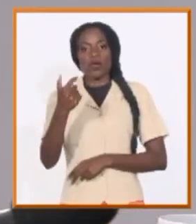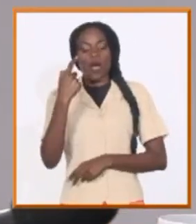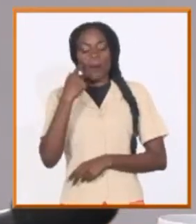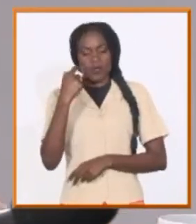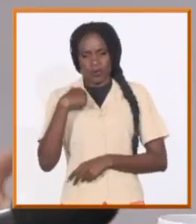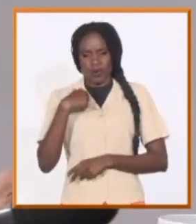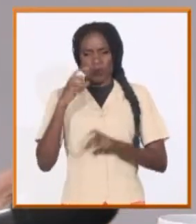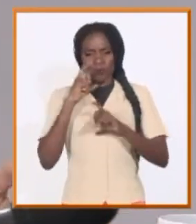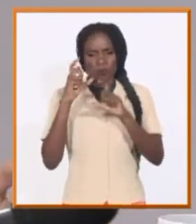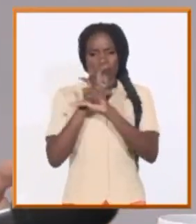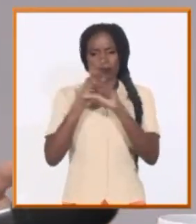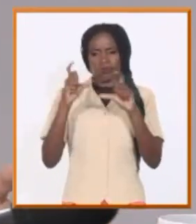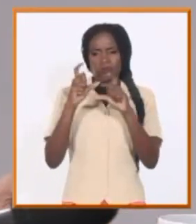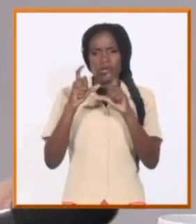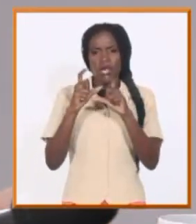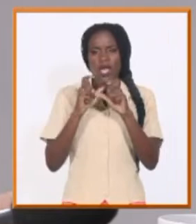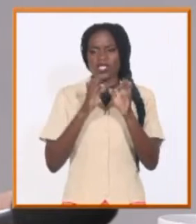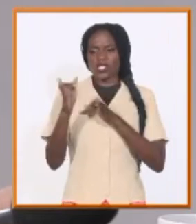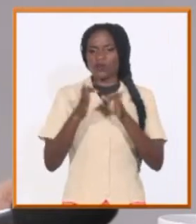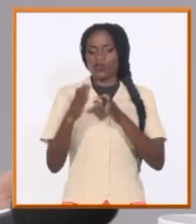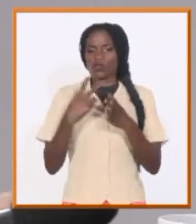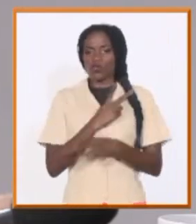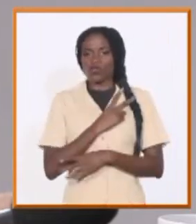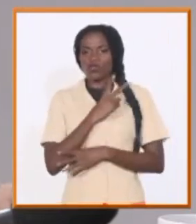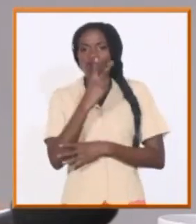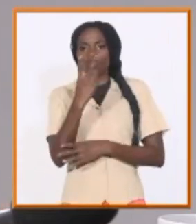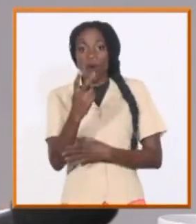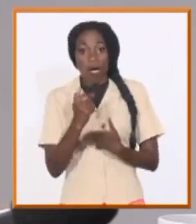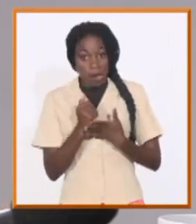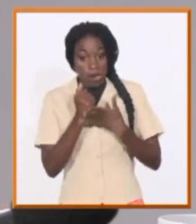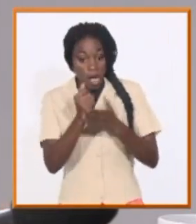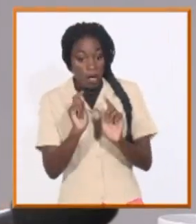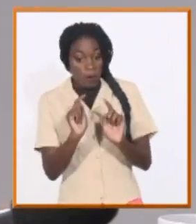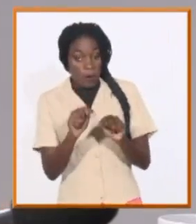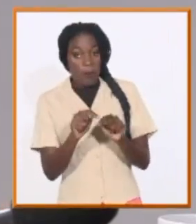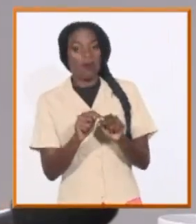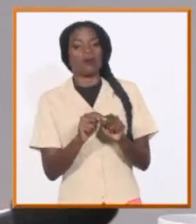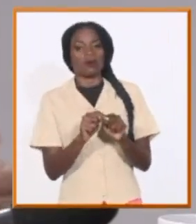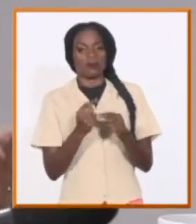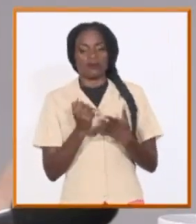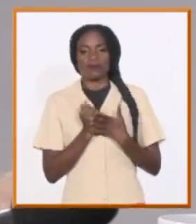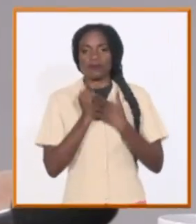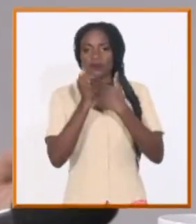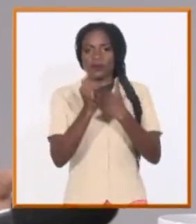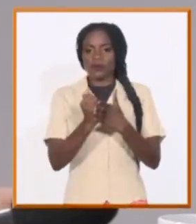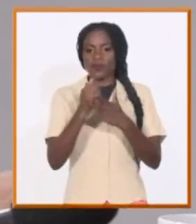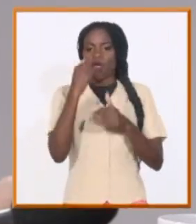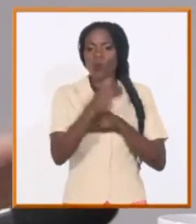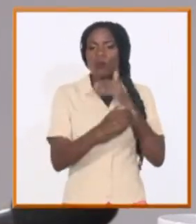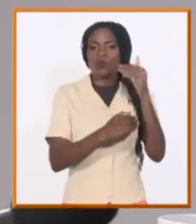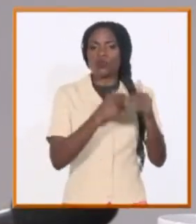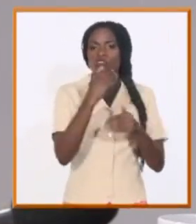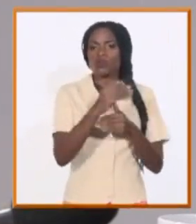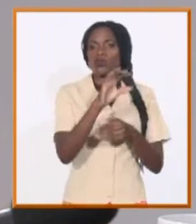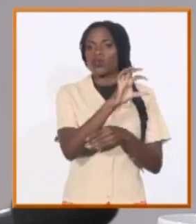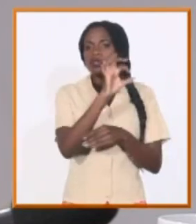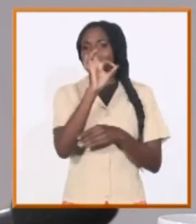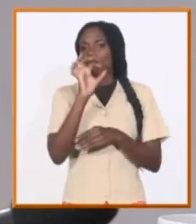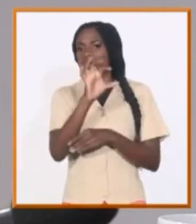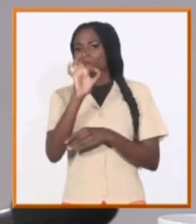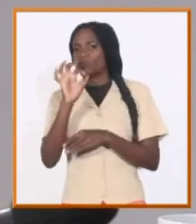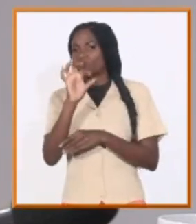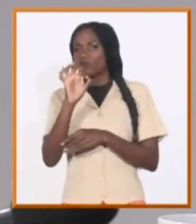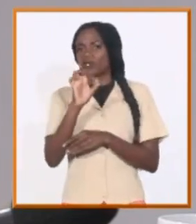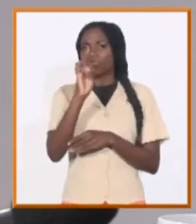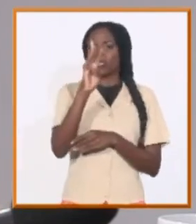atención la función de los voluntarios, y no eran cualquiera voluntarios, se hizo incluso un proceso de selección de 34.000 inscritos.